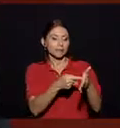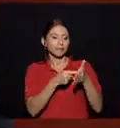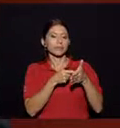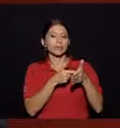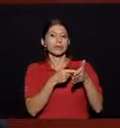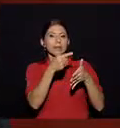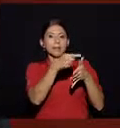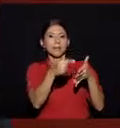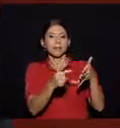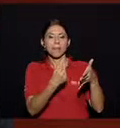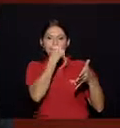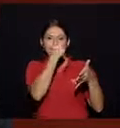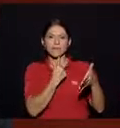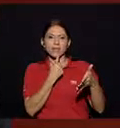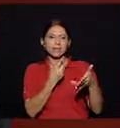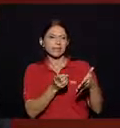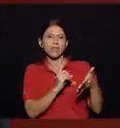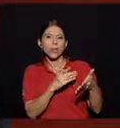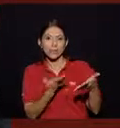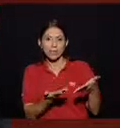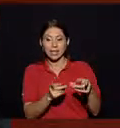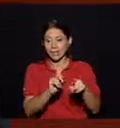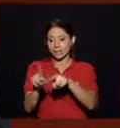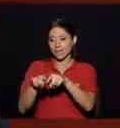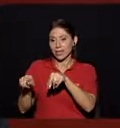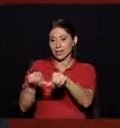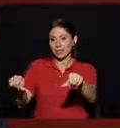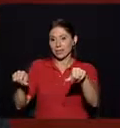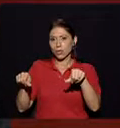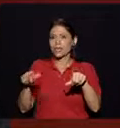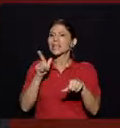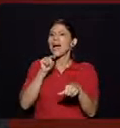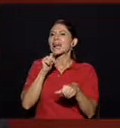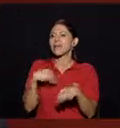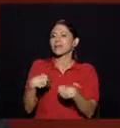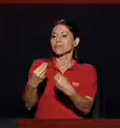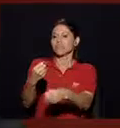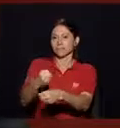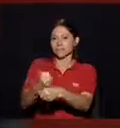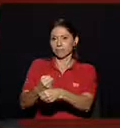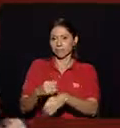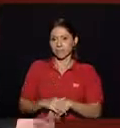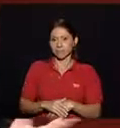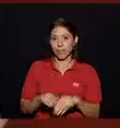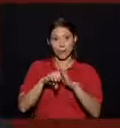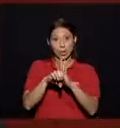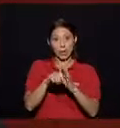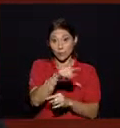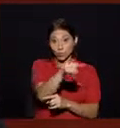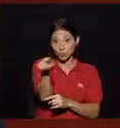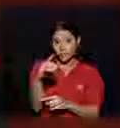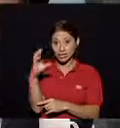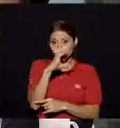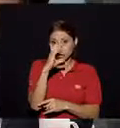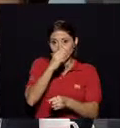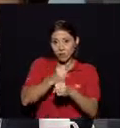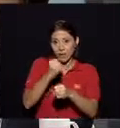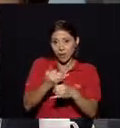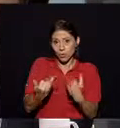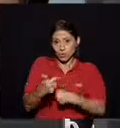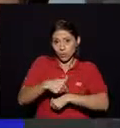el empleo y a quién emplean los diferentes sectores. Por ejemplo, si ustedes, una de la gran parte de gente que busca trabajo en este